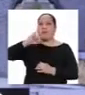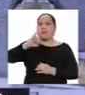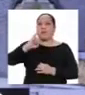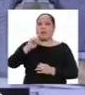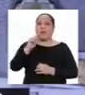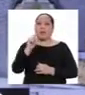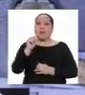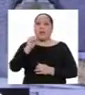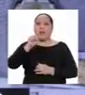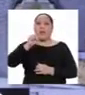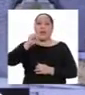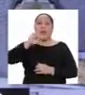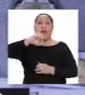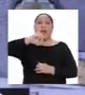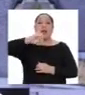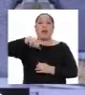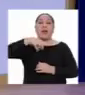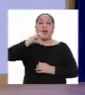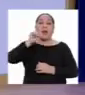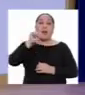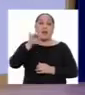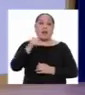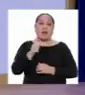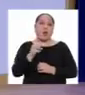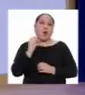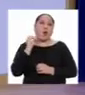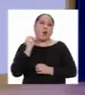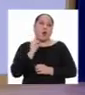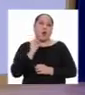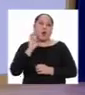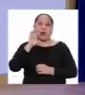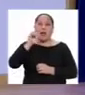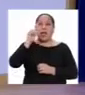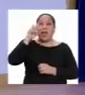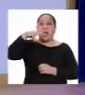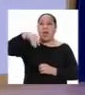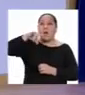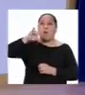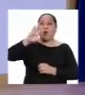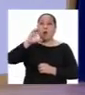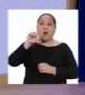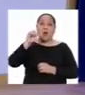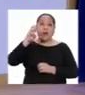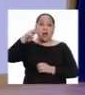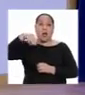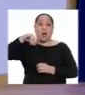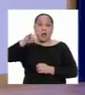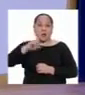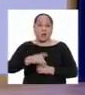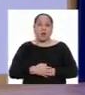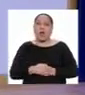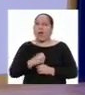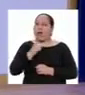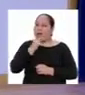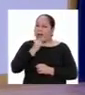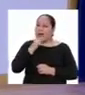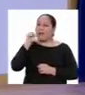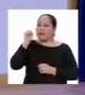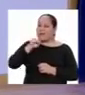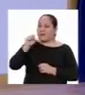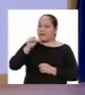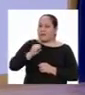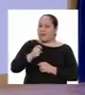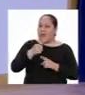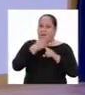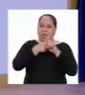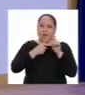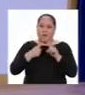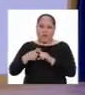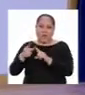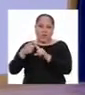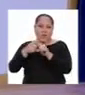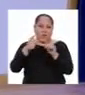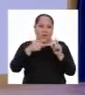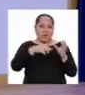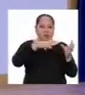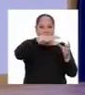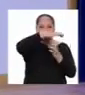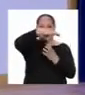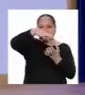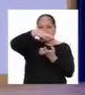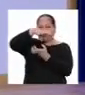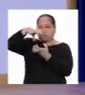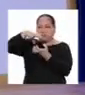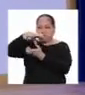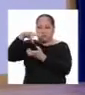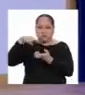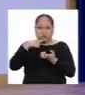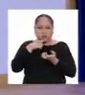o el camu camu. Tienes razón. La diversidad de nuestros ecosistemas se traduce en insumos súper